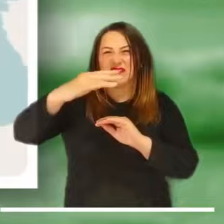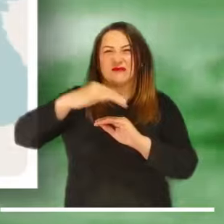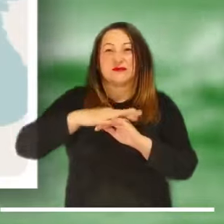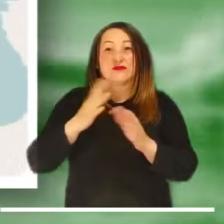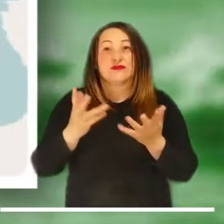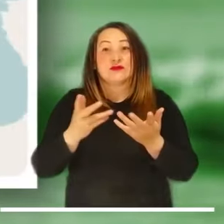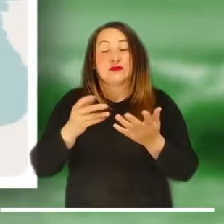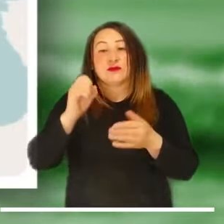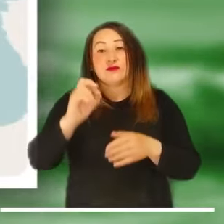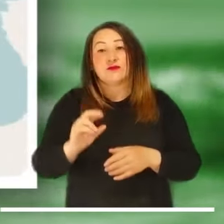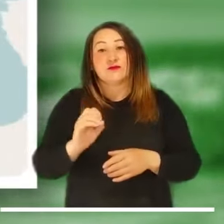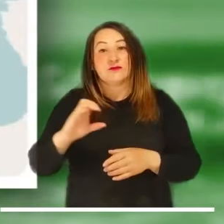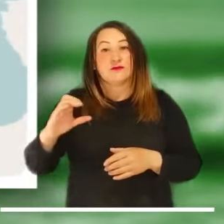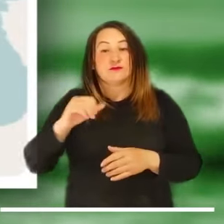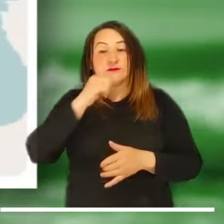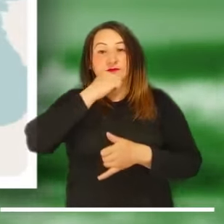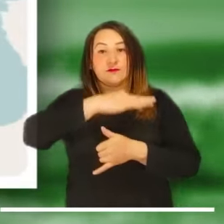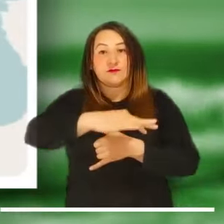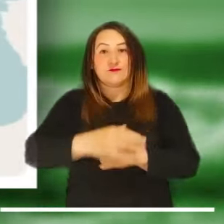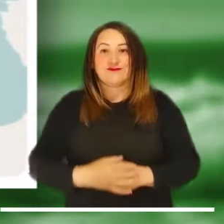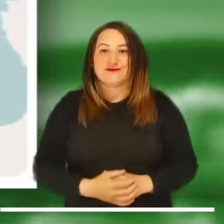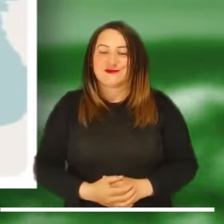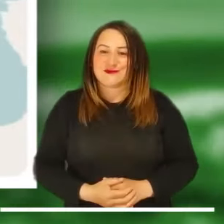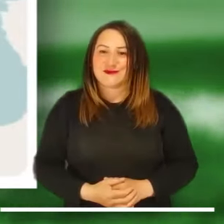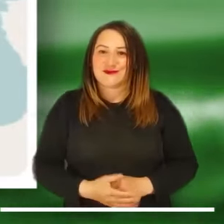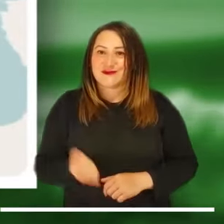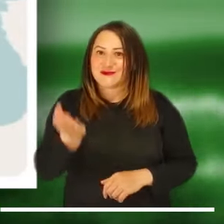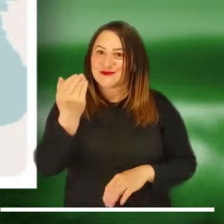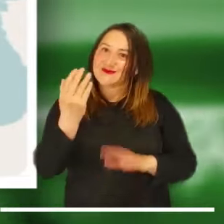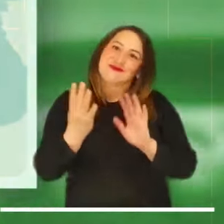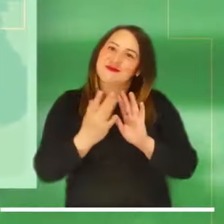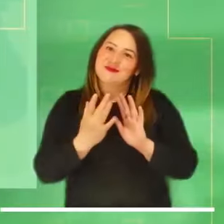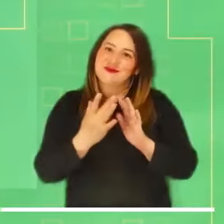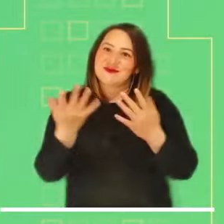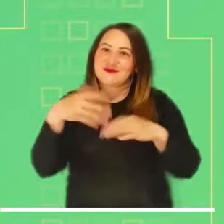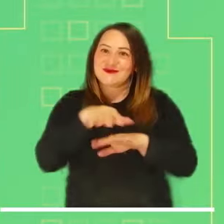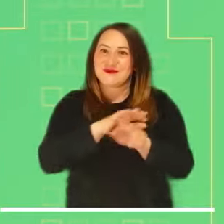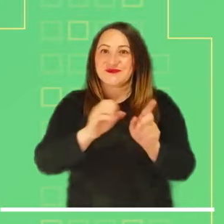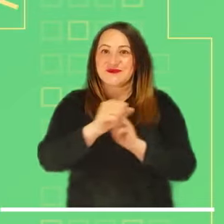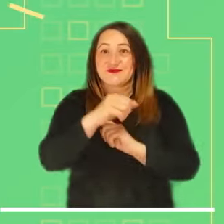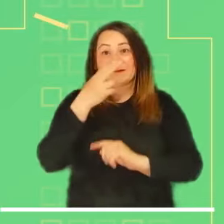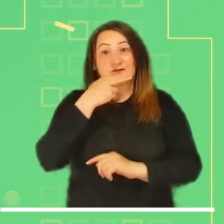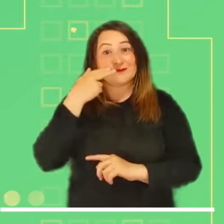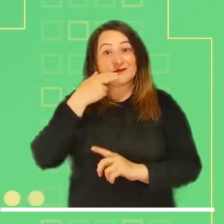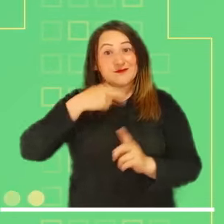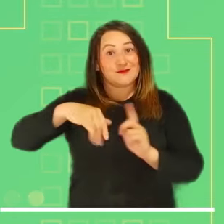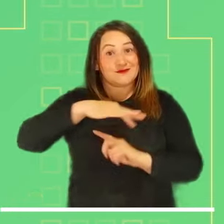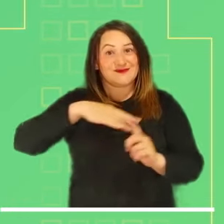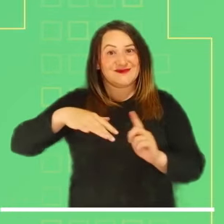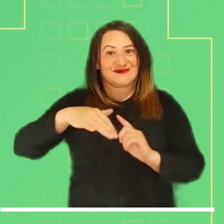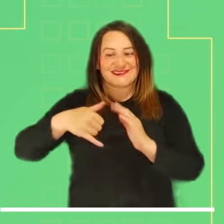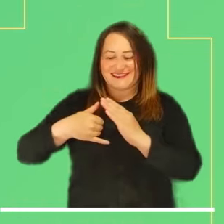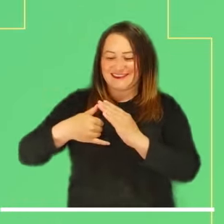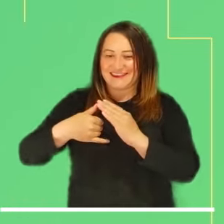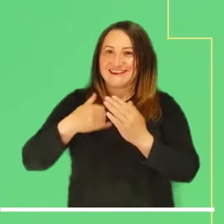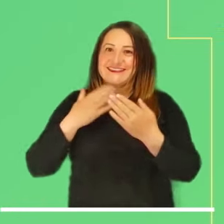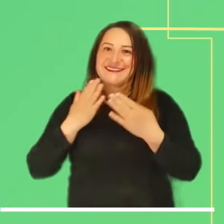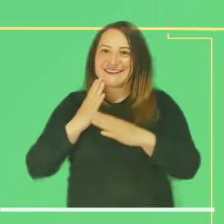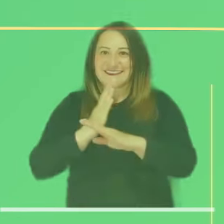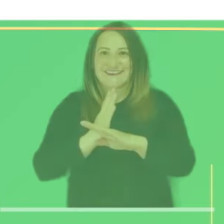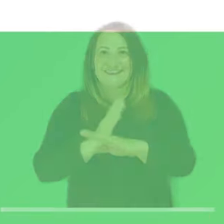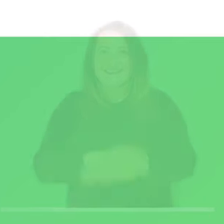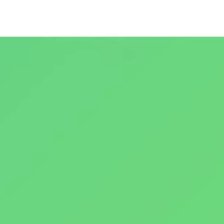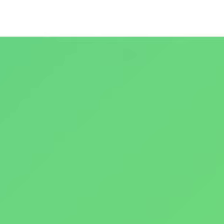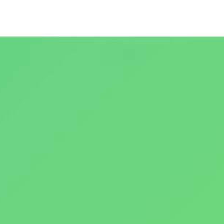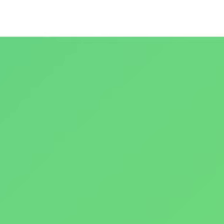alerta naranja por viento y oleaje en el suroccidente del Mar Caribe. Síguenos en nuestras redes sociales.